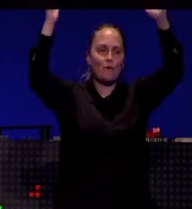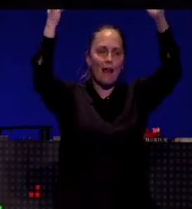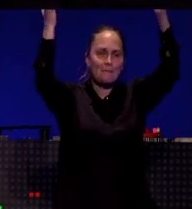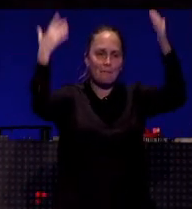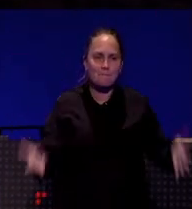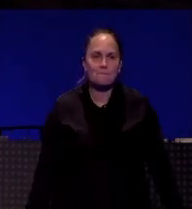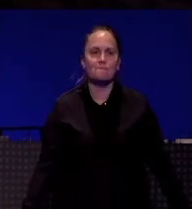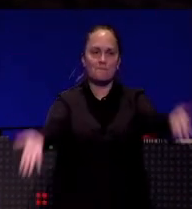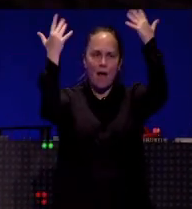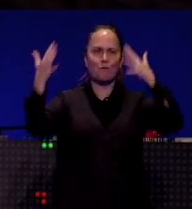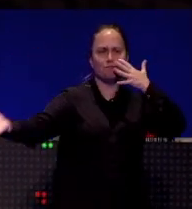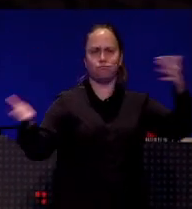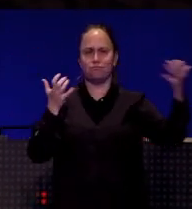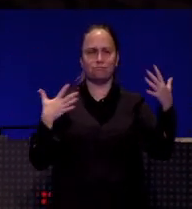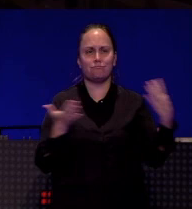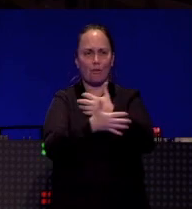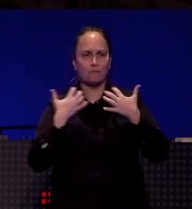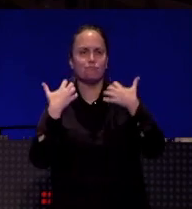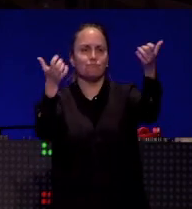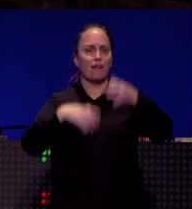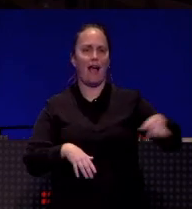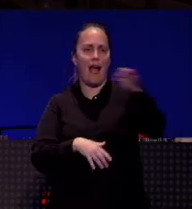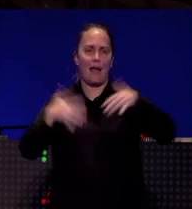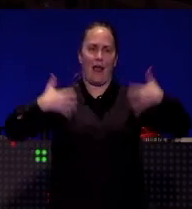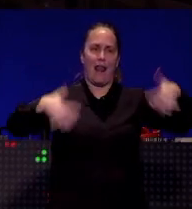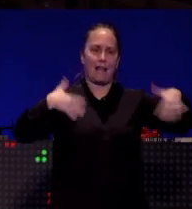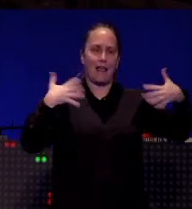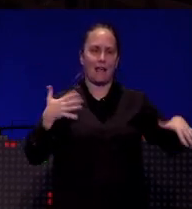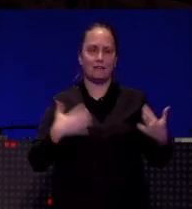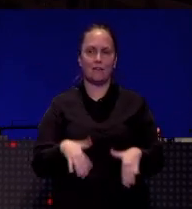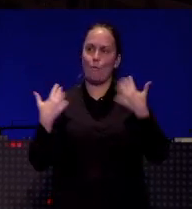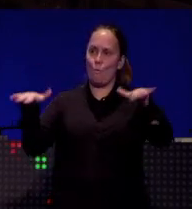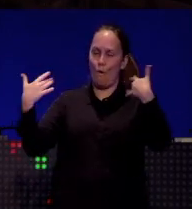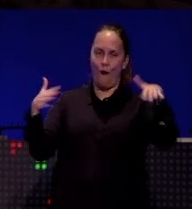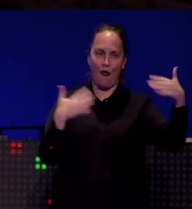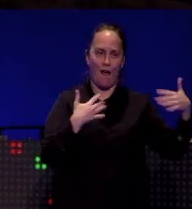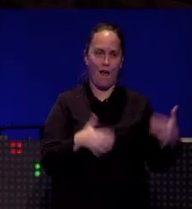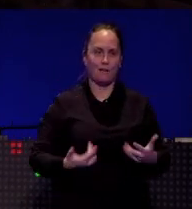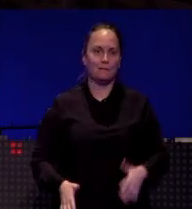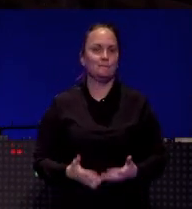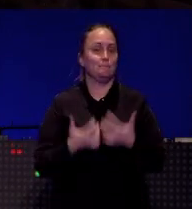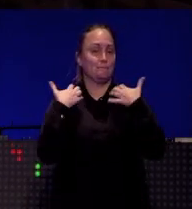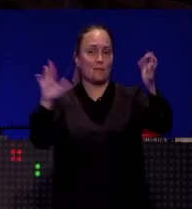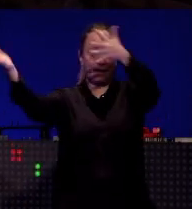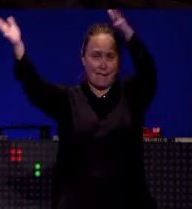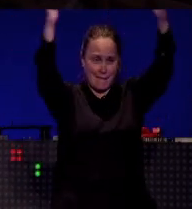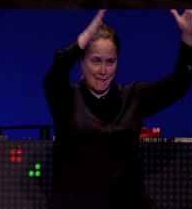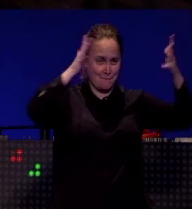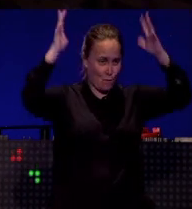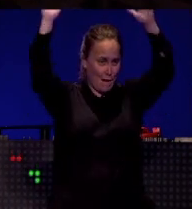que se note que estamos aquí en la isla de la alegría hola venga mar hacia